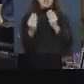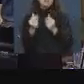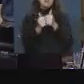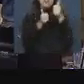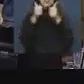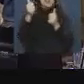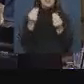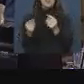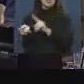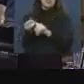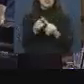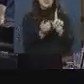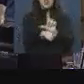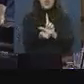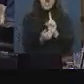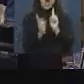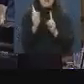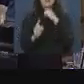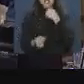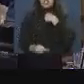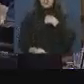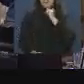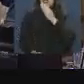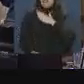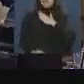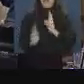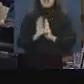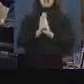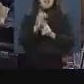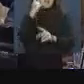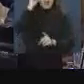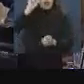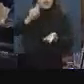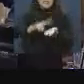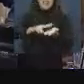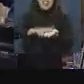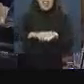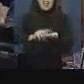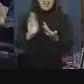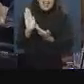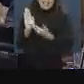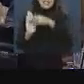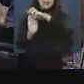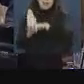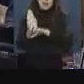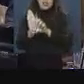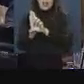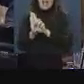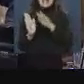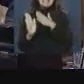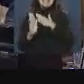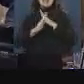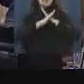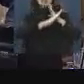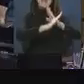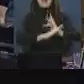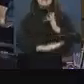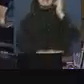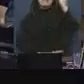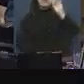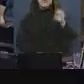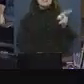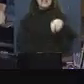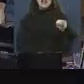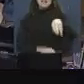dirigentes en muchos lados hay otros que se auto arrogan representaciones que no tienen y este proyecto de ley va en la línea de evitar que eso siga ocurriendo y por